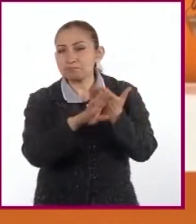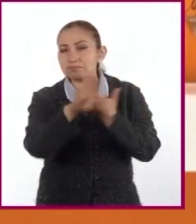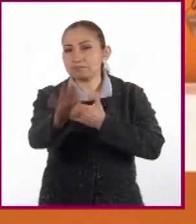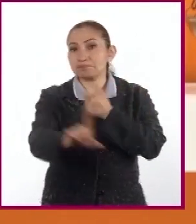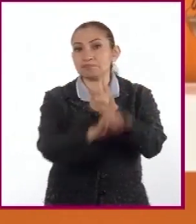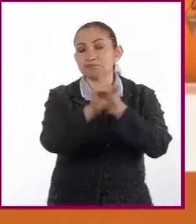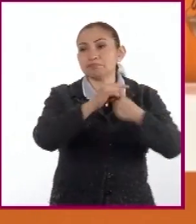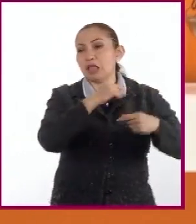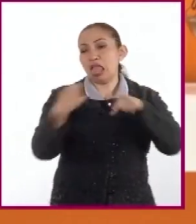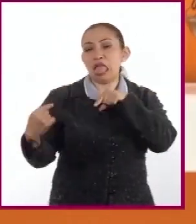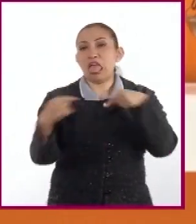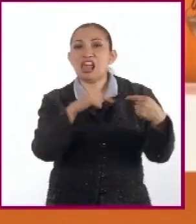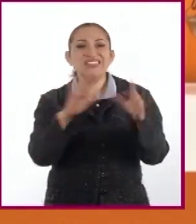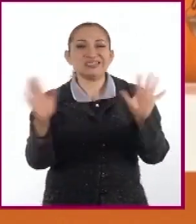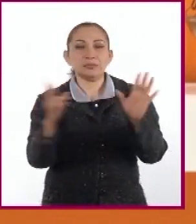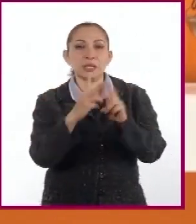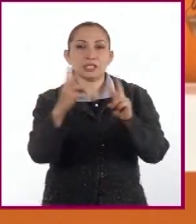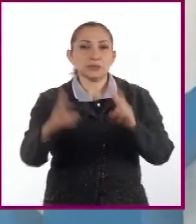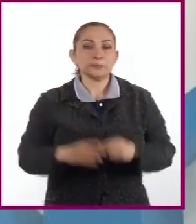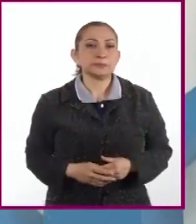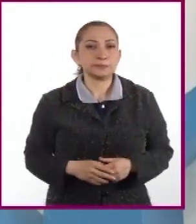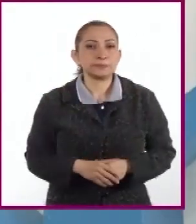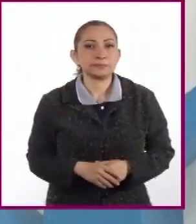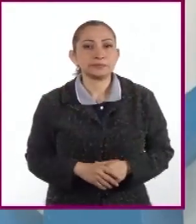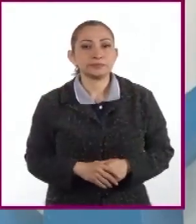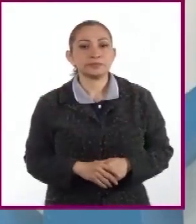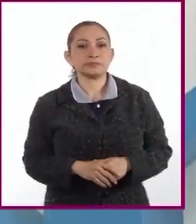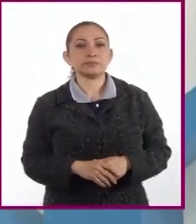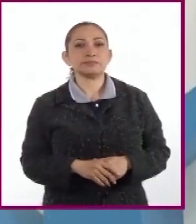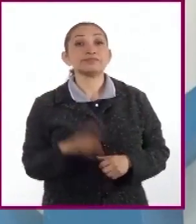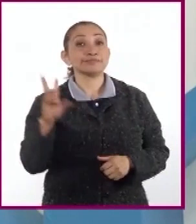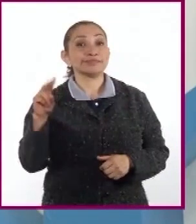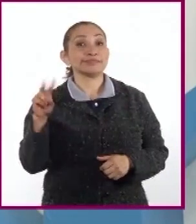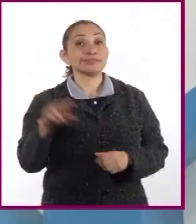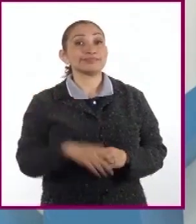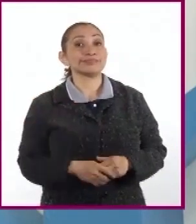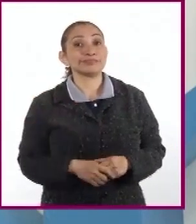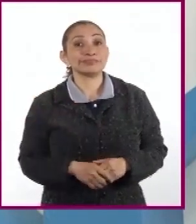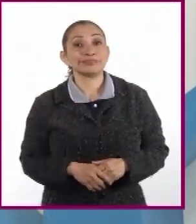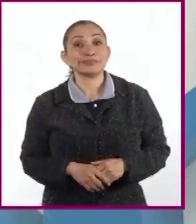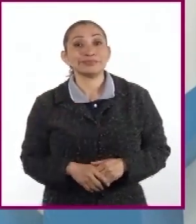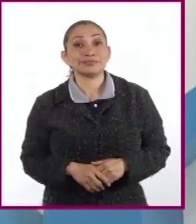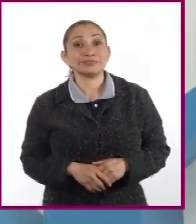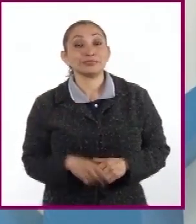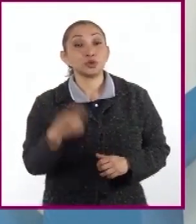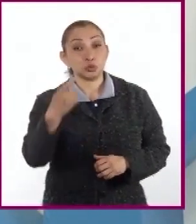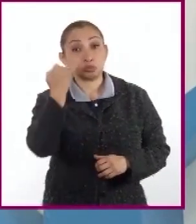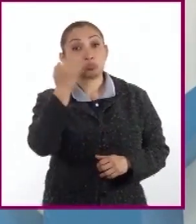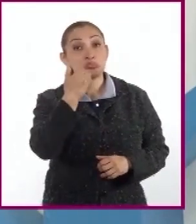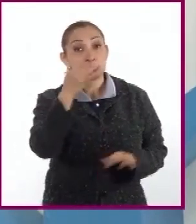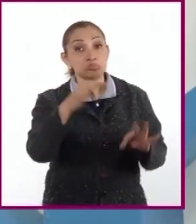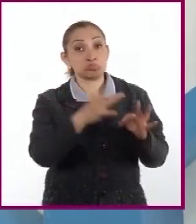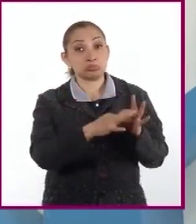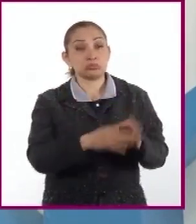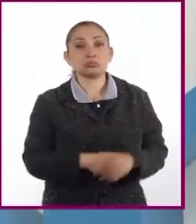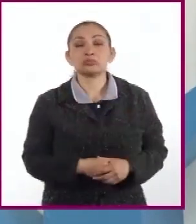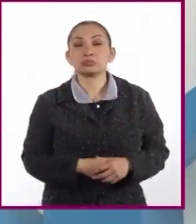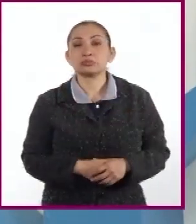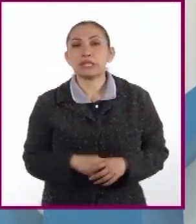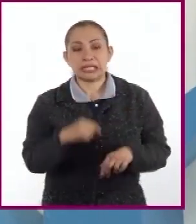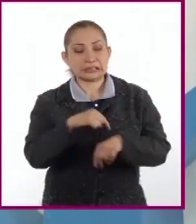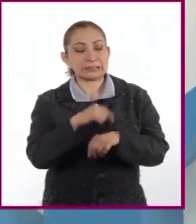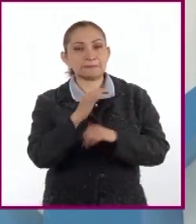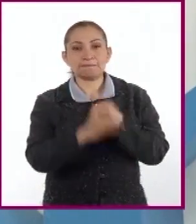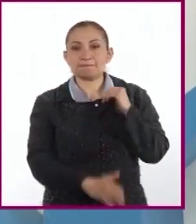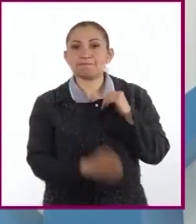un conflicto o enfrentamiento con los vecinos. Así es. Tus estrategias son muy acertadas. Se nos acaba el